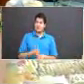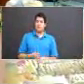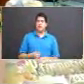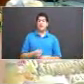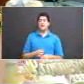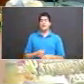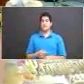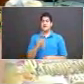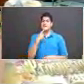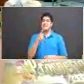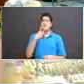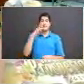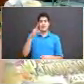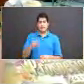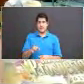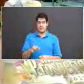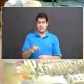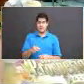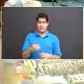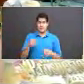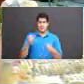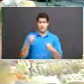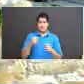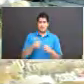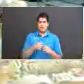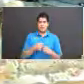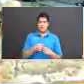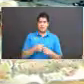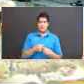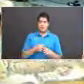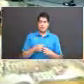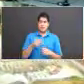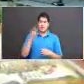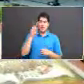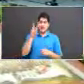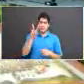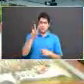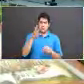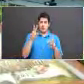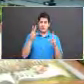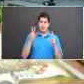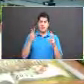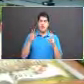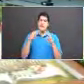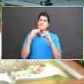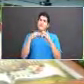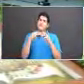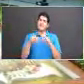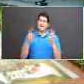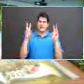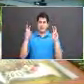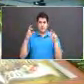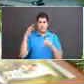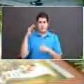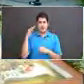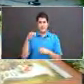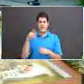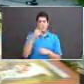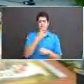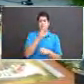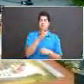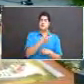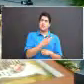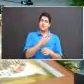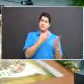confrontarte. Así que estos dos mensajes del primero y el segundo culto creo que fueron así como,